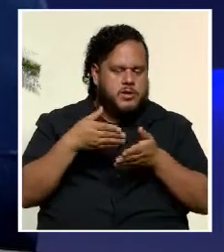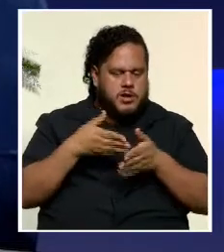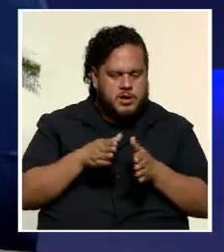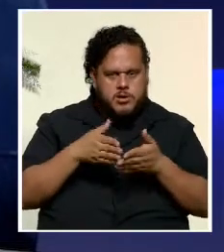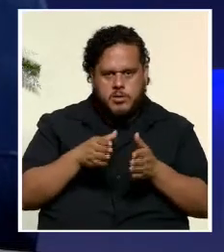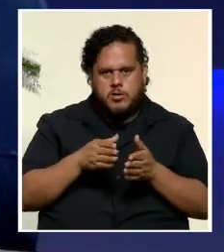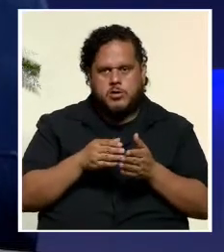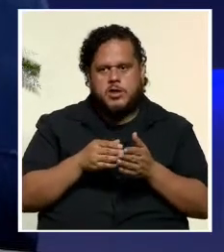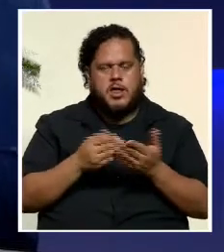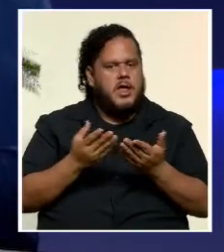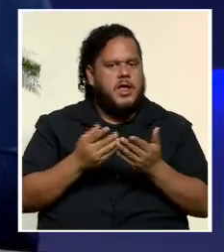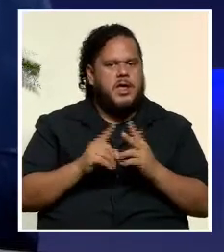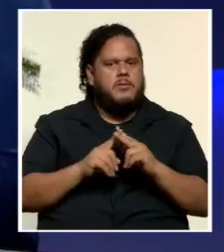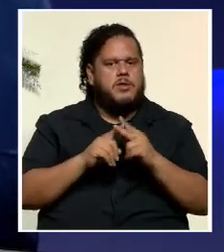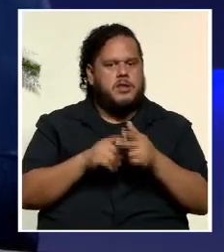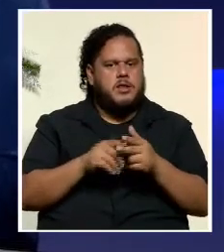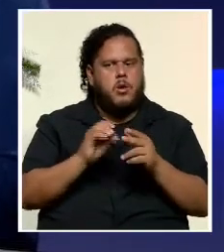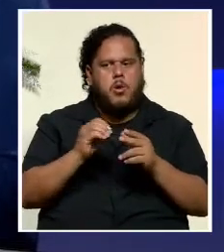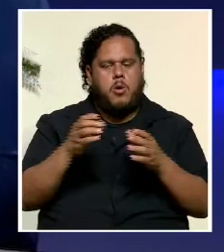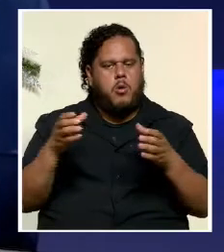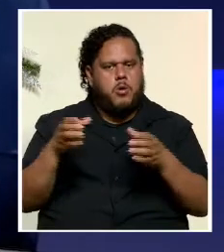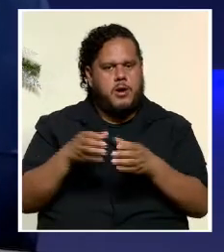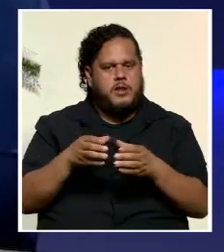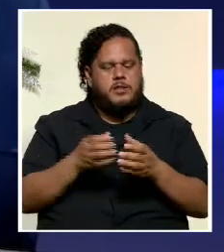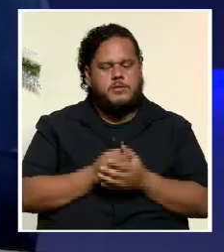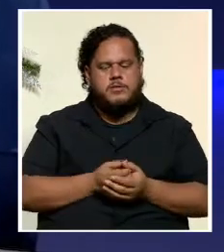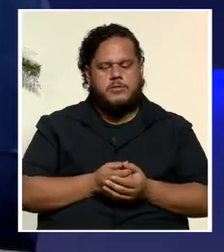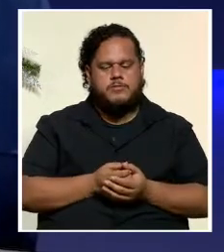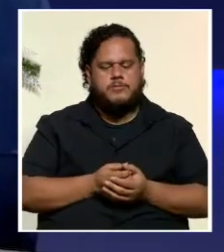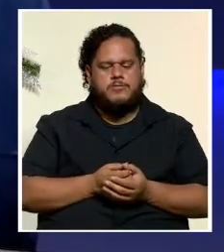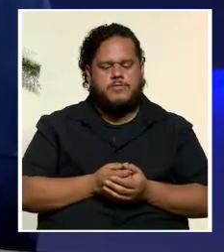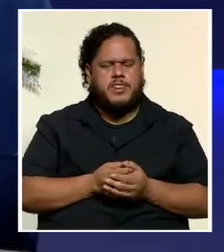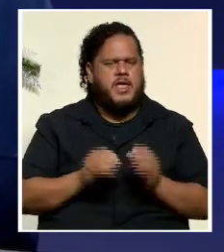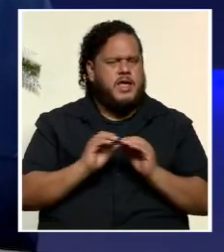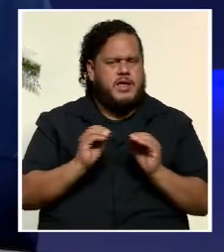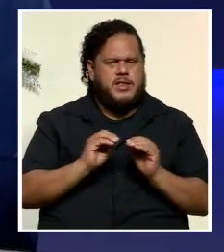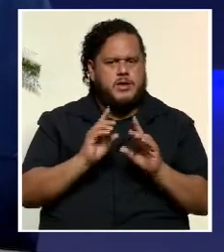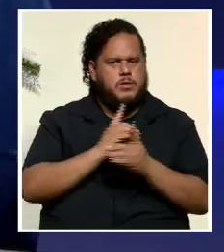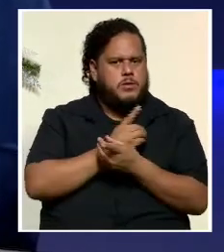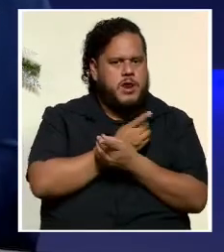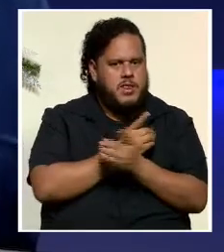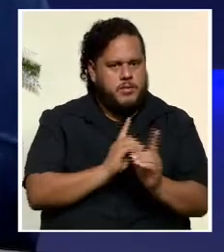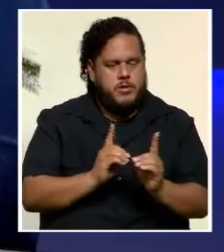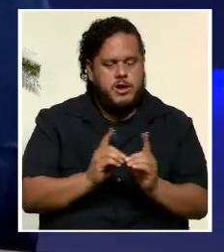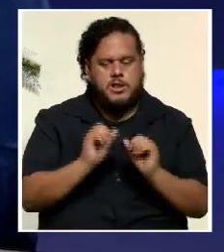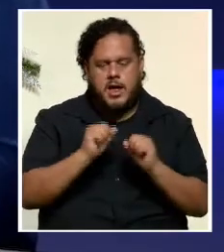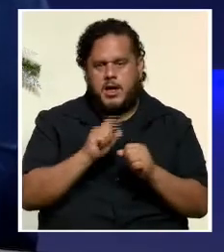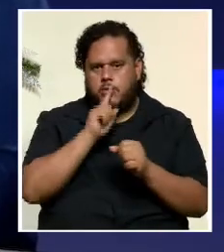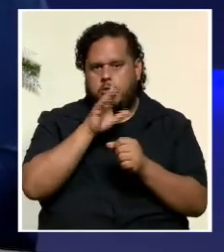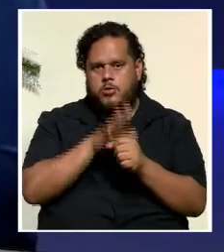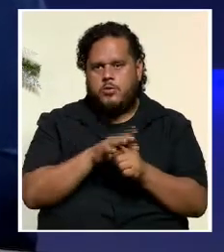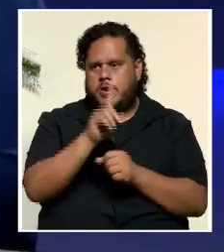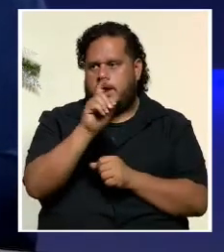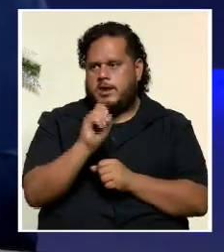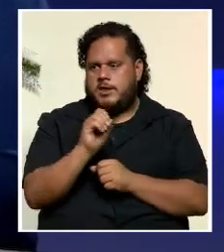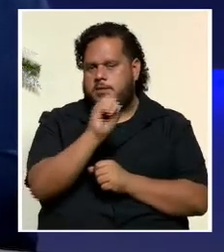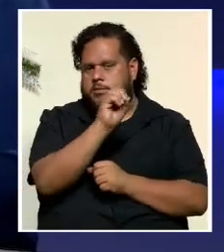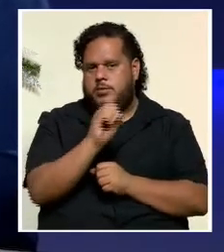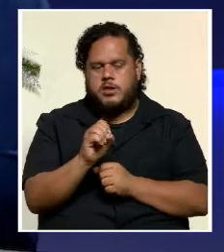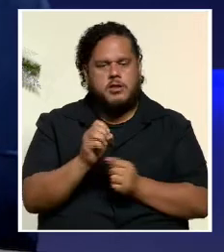que se llaman prestacionales o colectivos. Ninguna democracia ha podido cumplir al